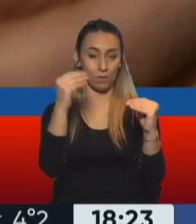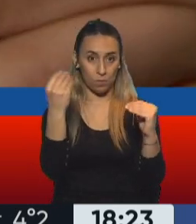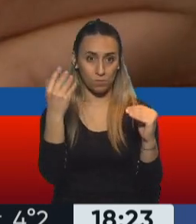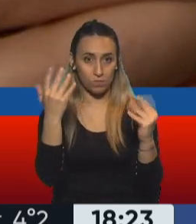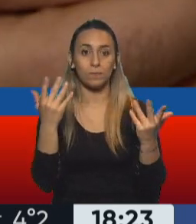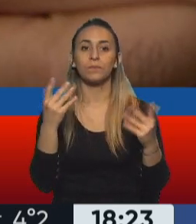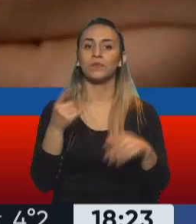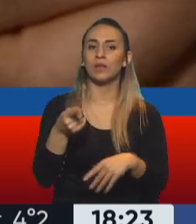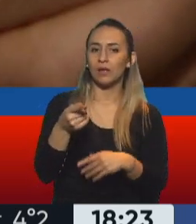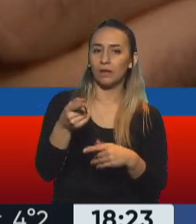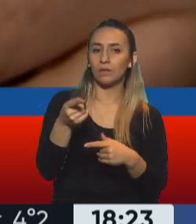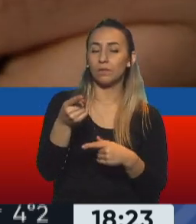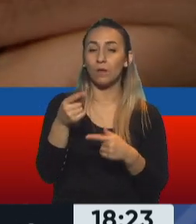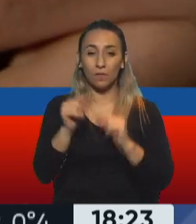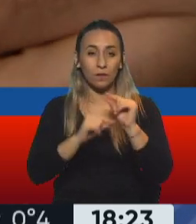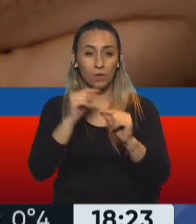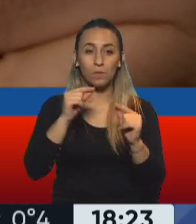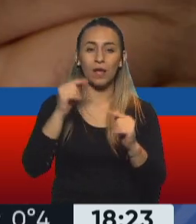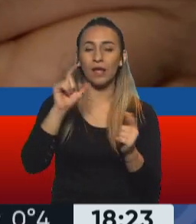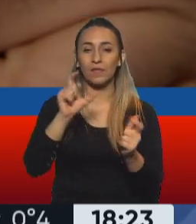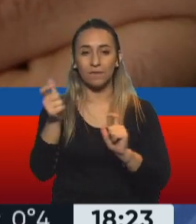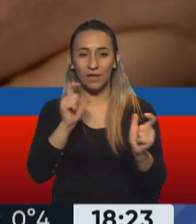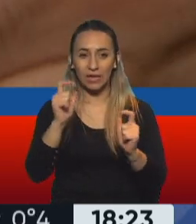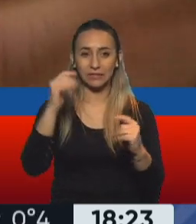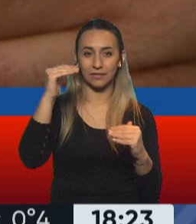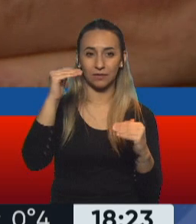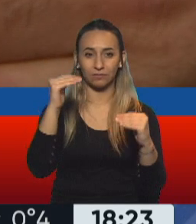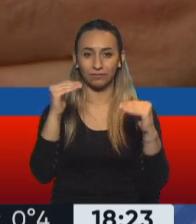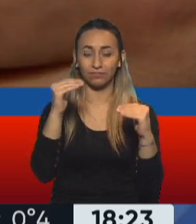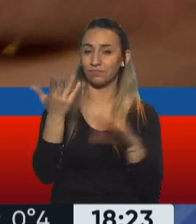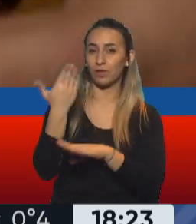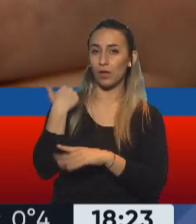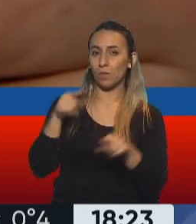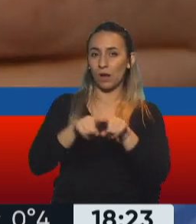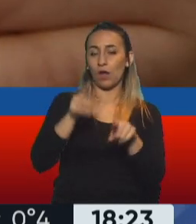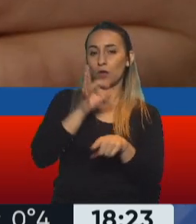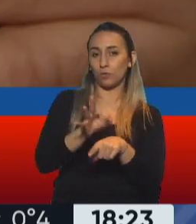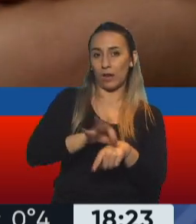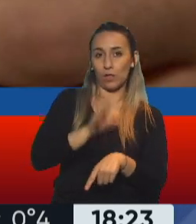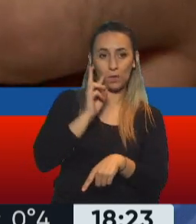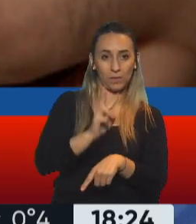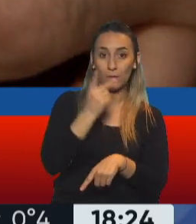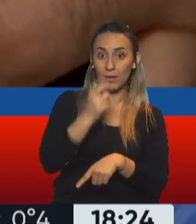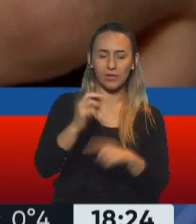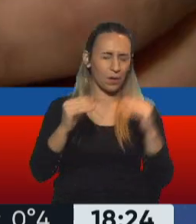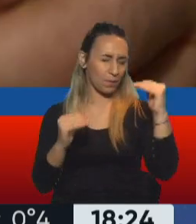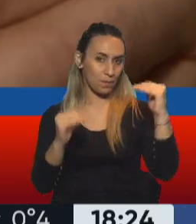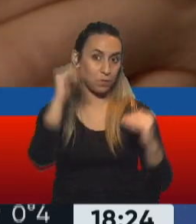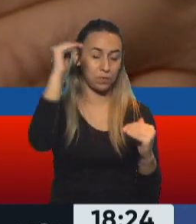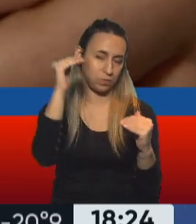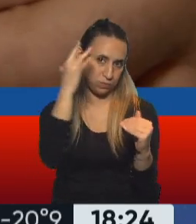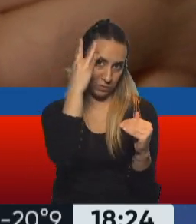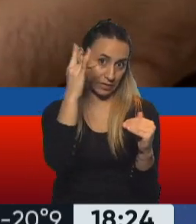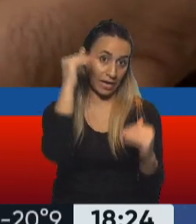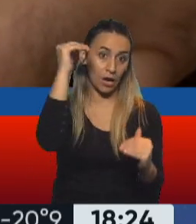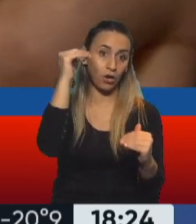estamos acercando más a esos niveles de diferencia, niveles de brecha que teníamos en octubre 2020, cuando ahí la brecha se profundizó en su nivel máximo y